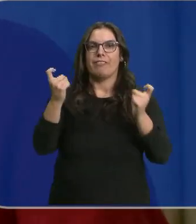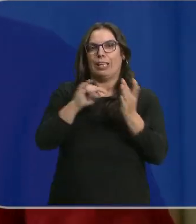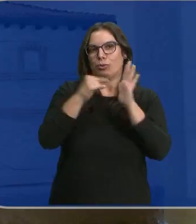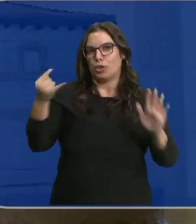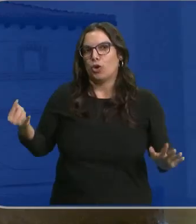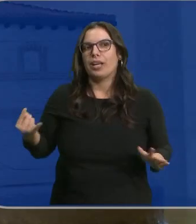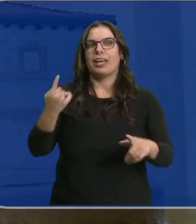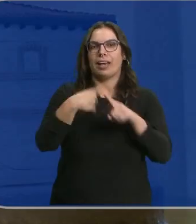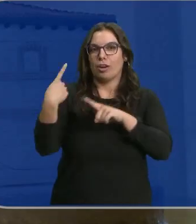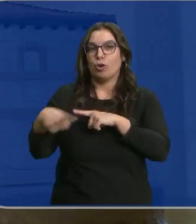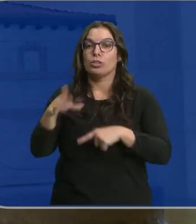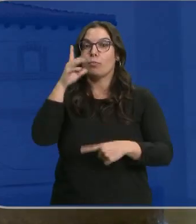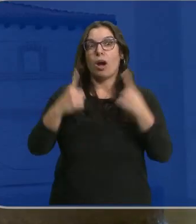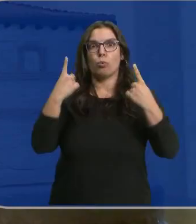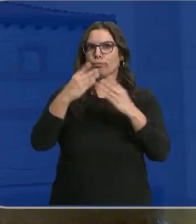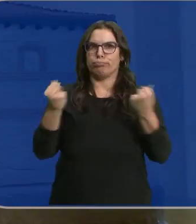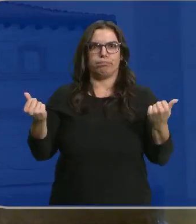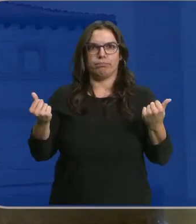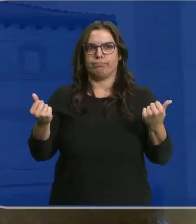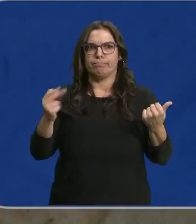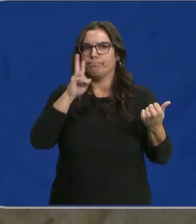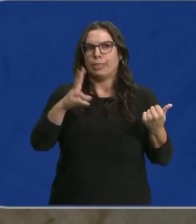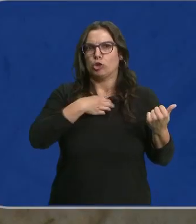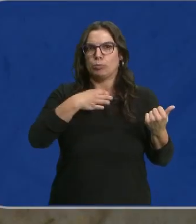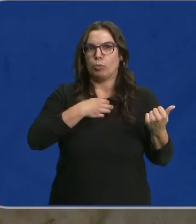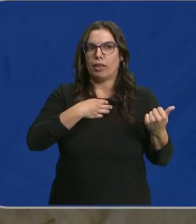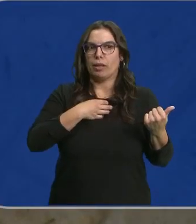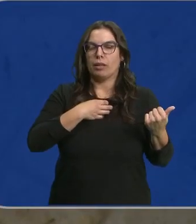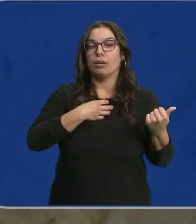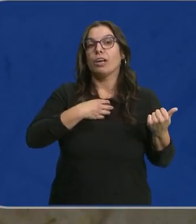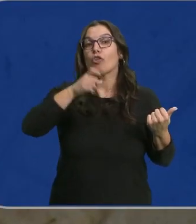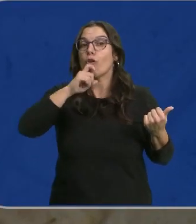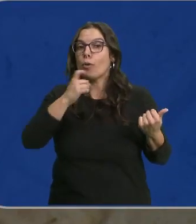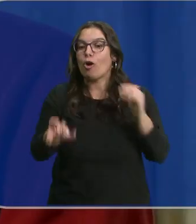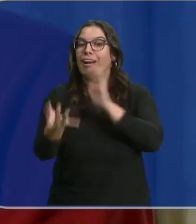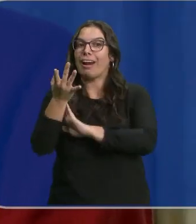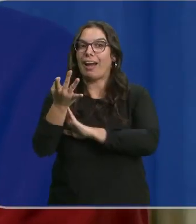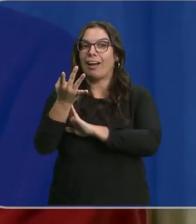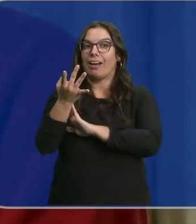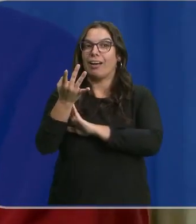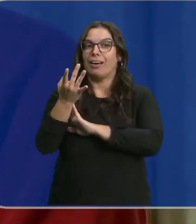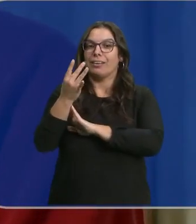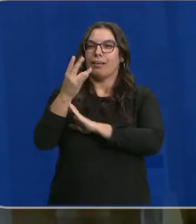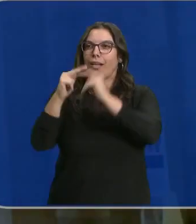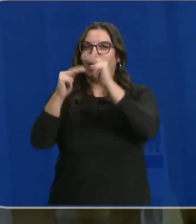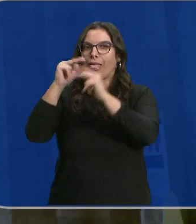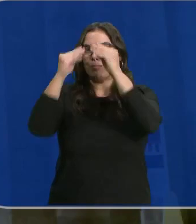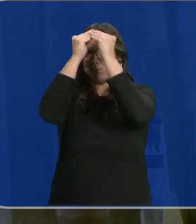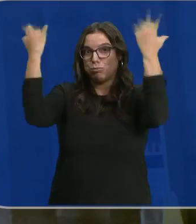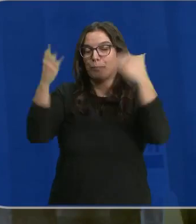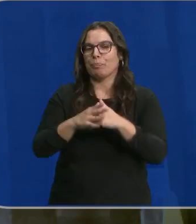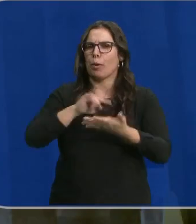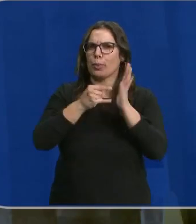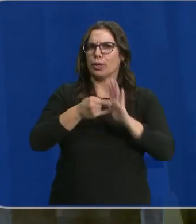nuevas tecnologías, porque hay muchos sitios que han desaparecido y no podemos verlo. Pues eso lo podemos ver a través de las nuevas tecnologías, haciendo reconstrucciones.